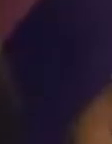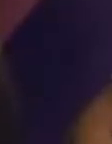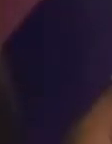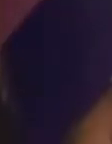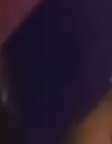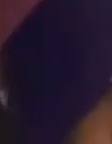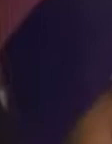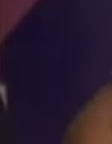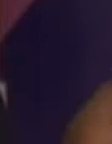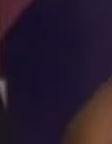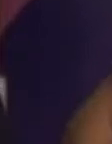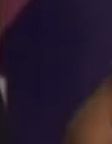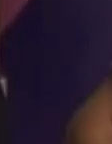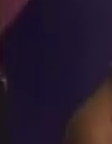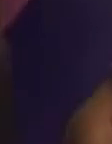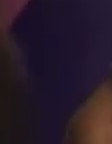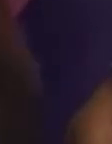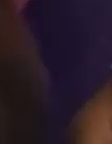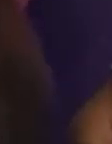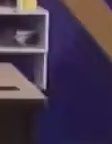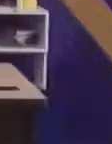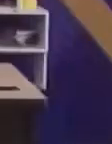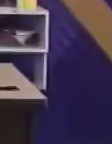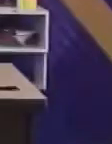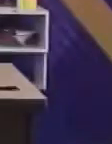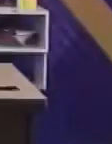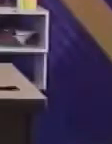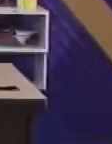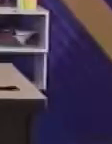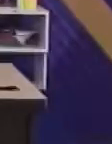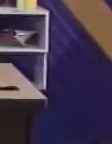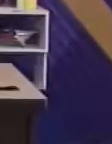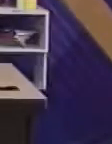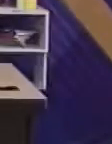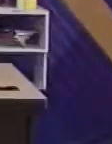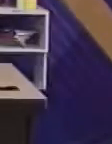yuma, yumu tenan pajata.